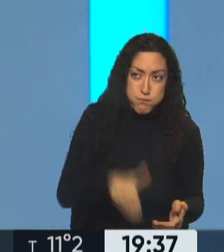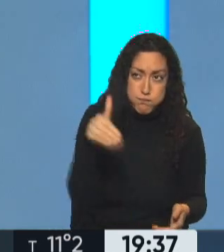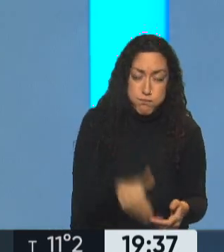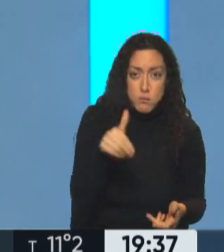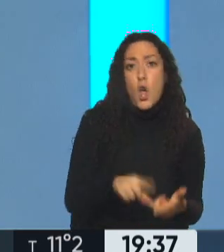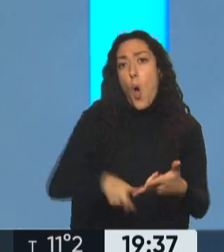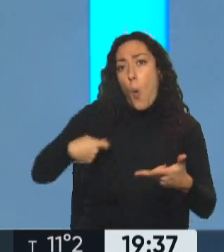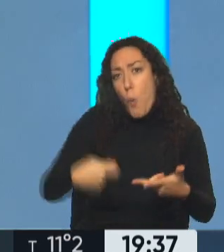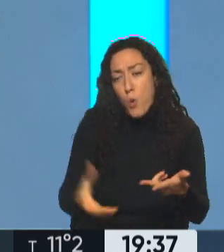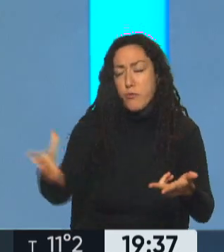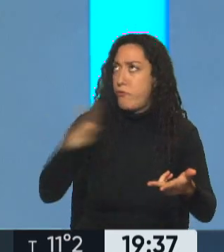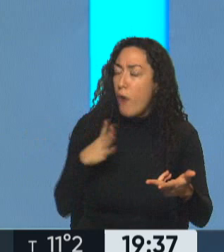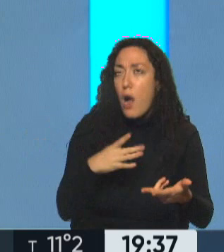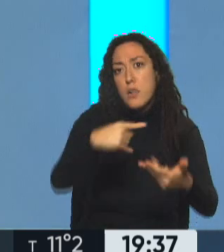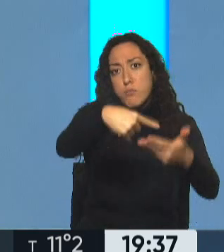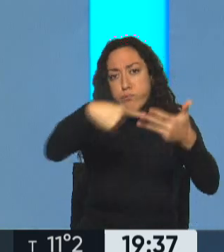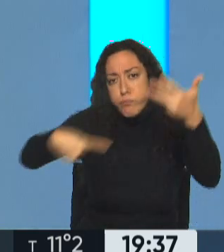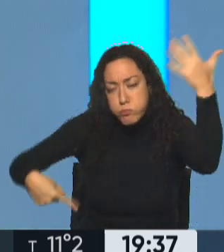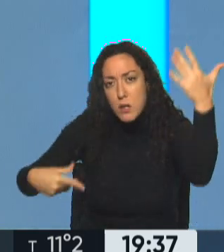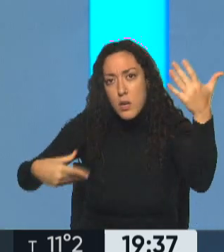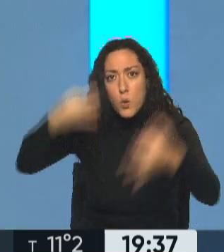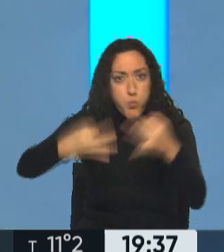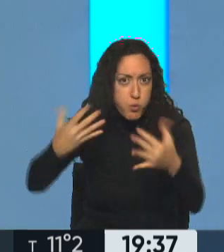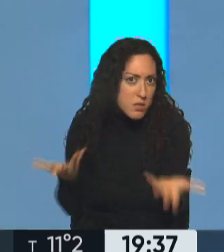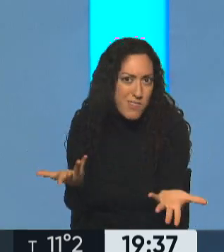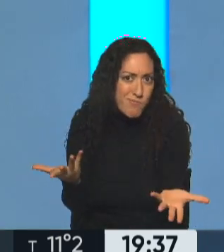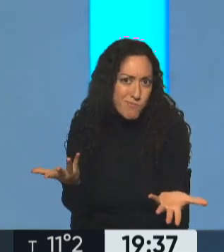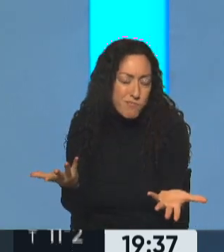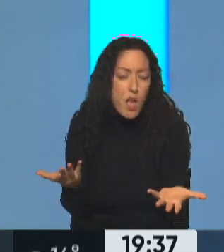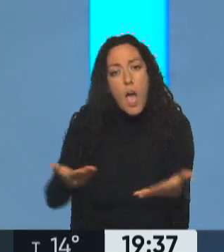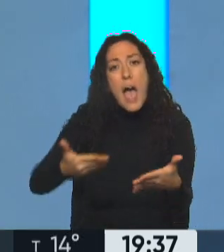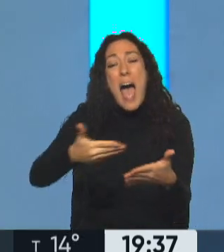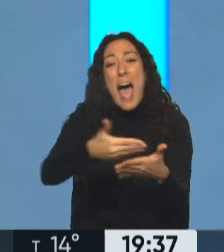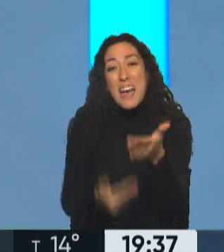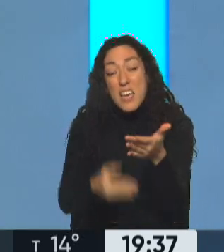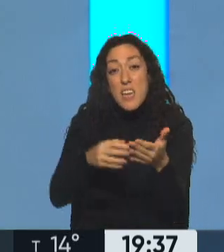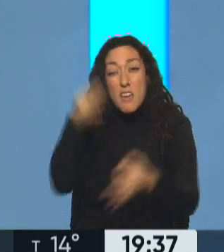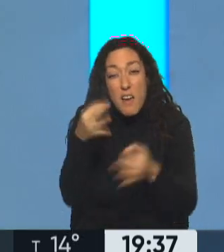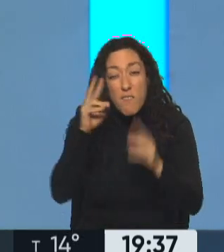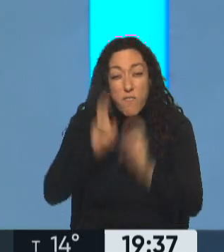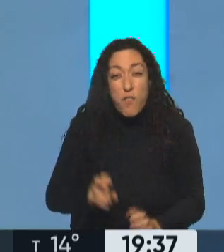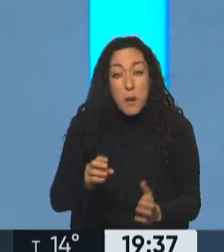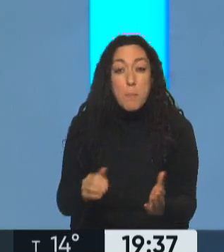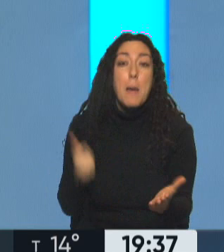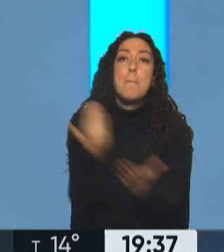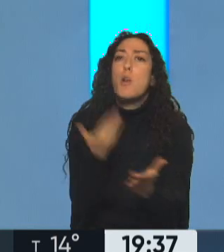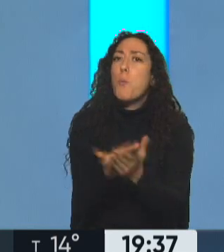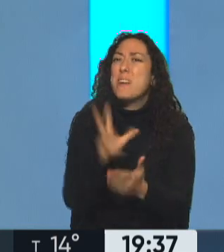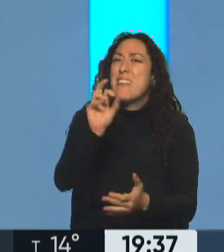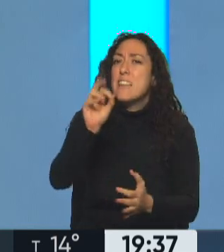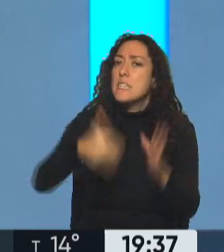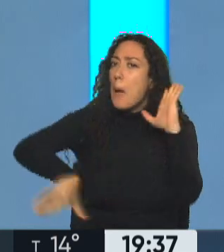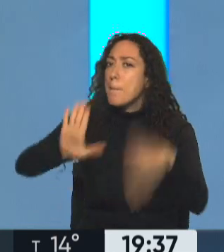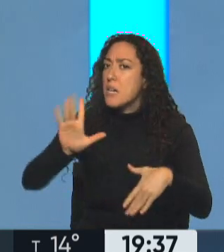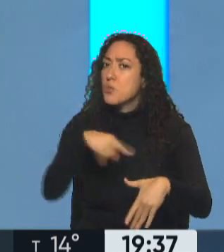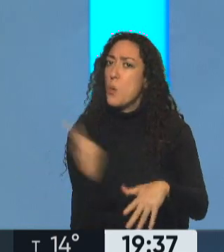cuotas. Así que, bueno, la última parte del informe es un conjunto de propuestas, más de 30 propuestas,